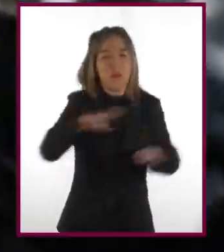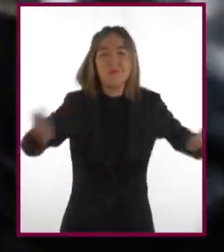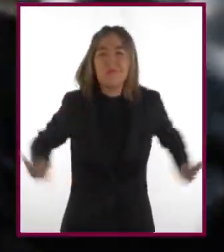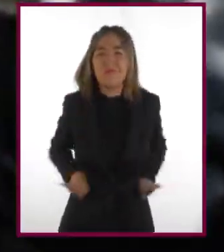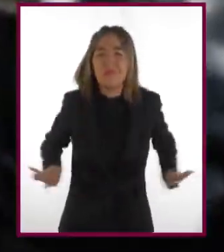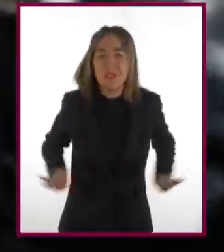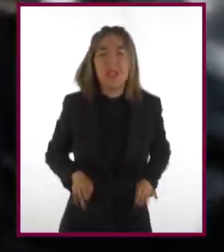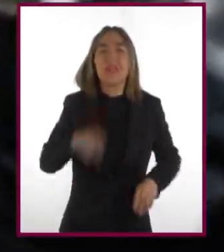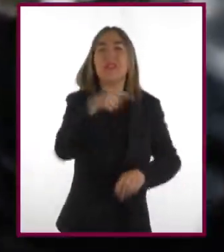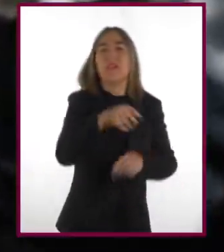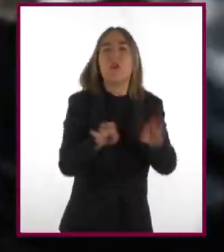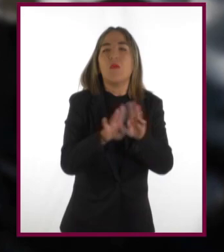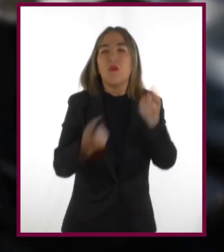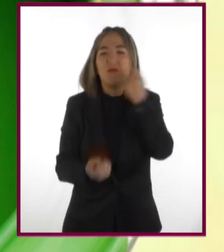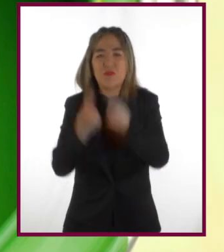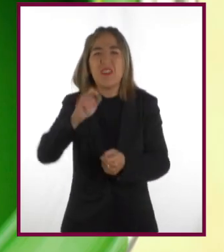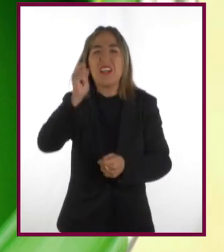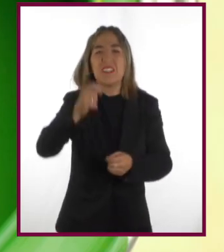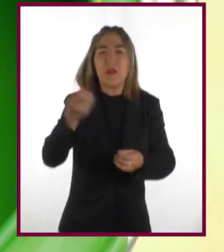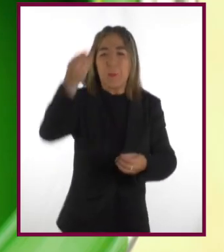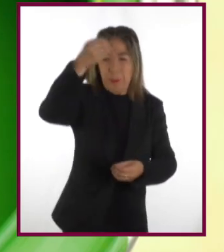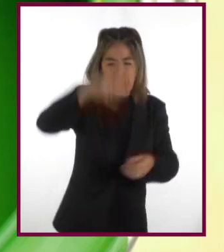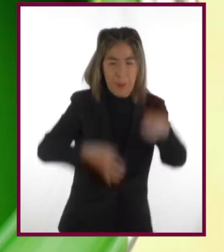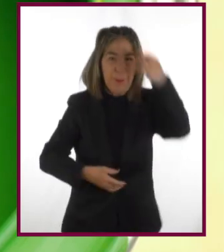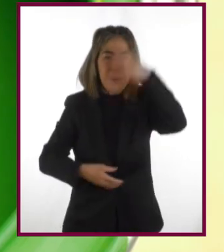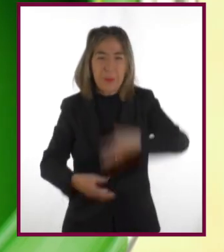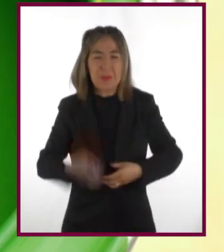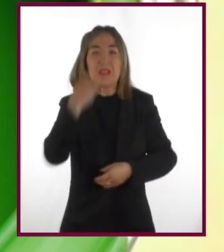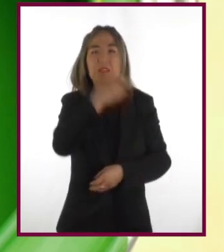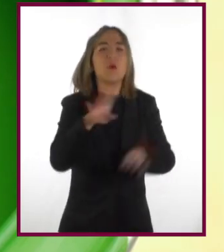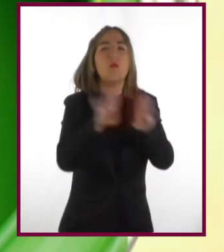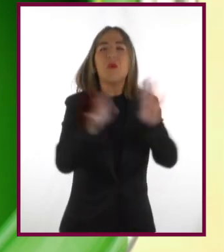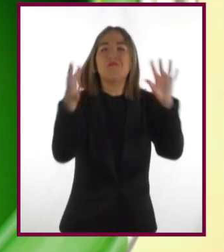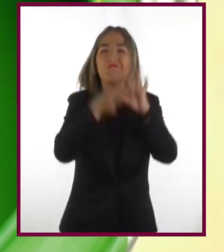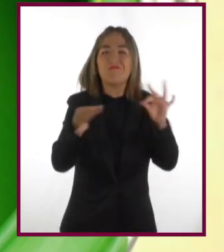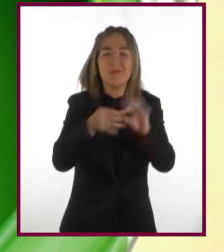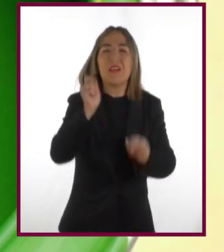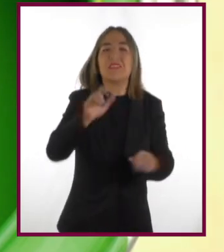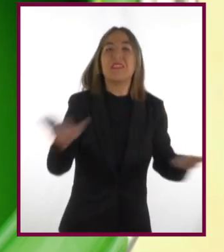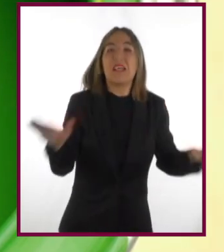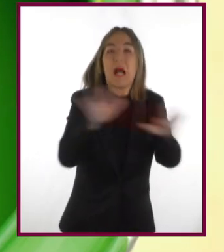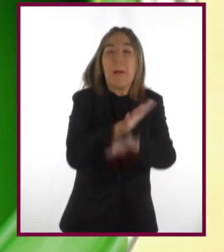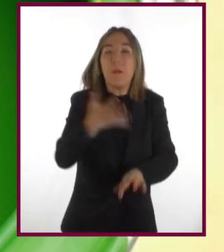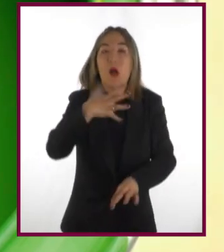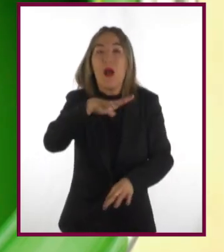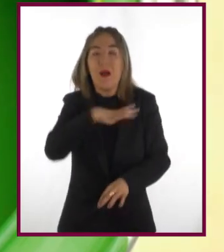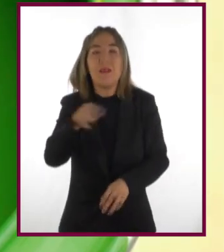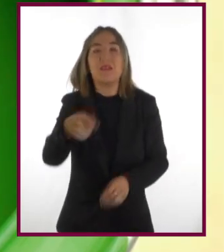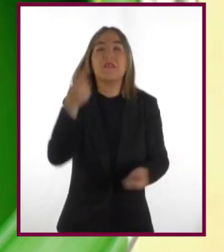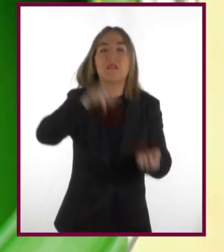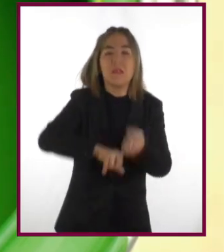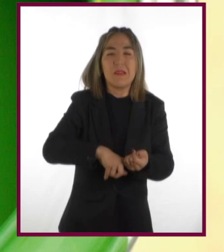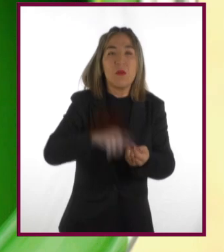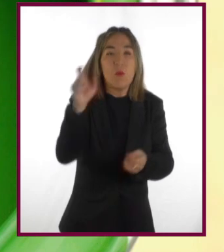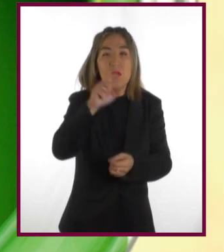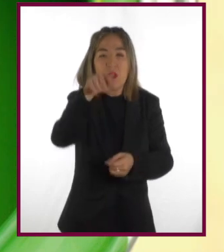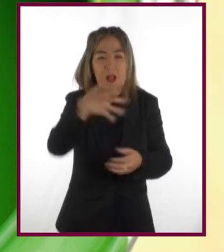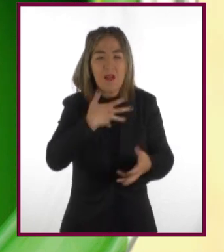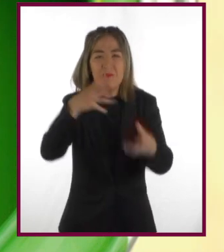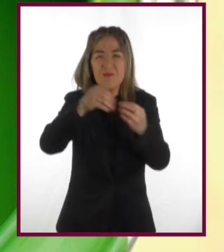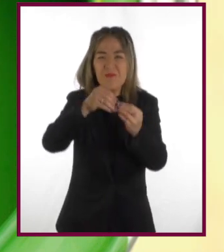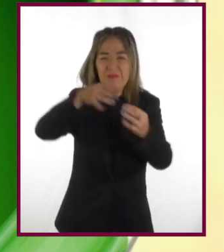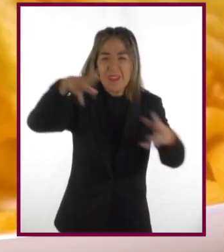el comportamiento de algunos fluidos siguiendo a Euler, pero añadiendo la fricción que existe cuando el fluido